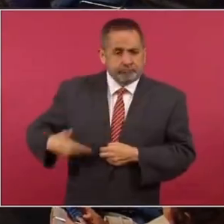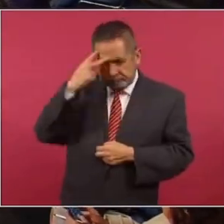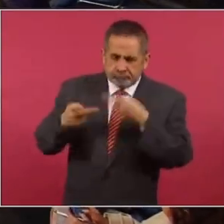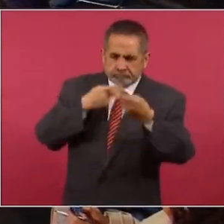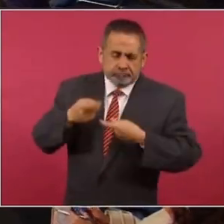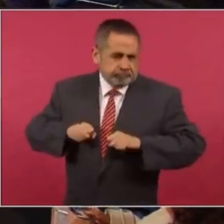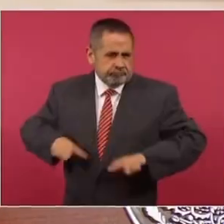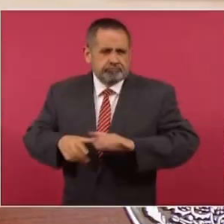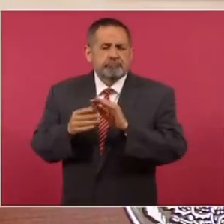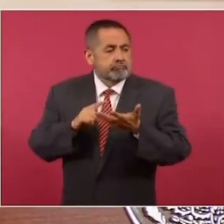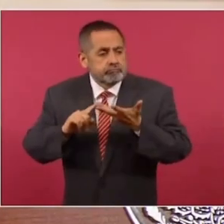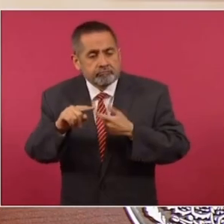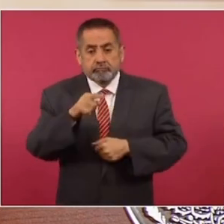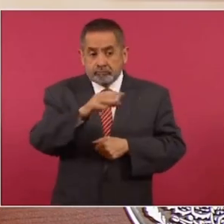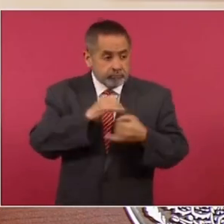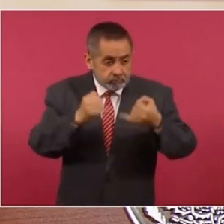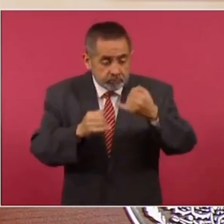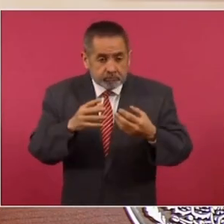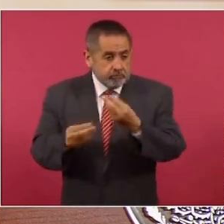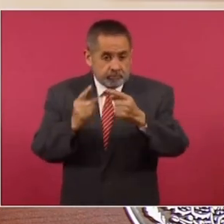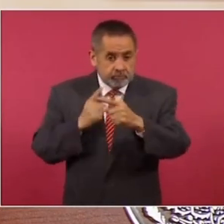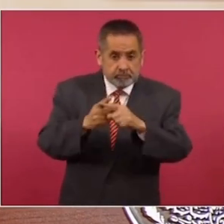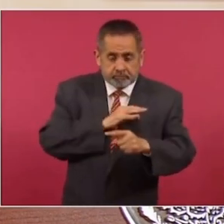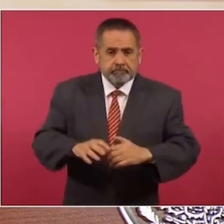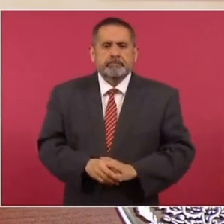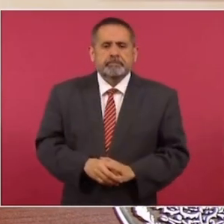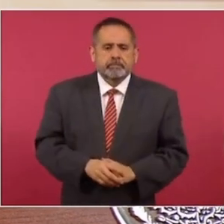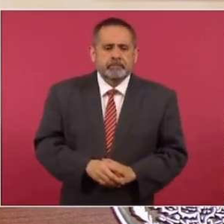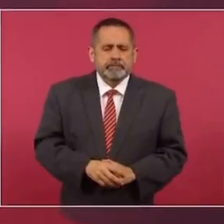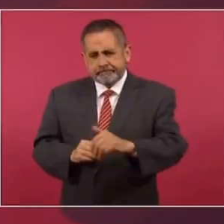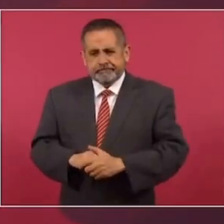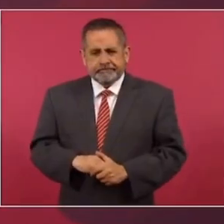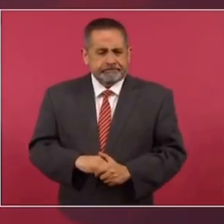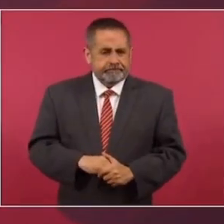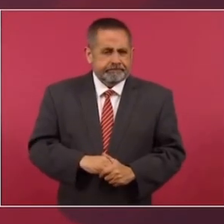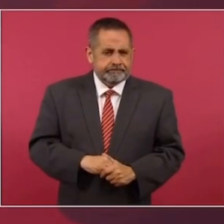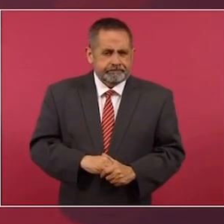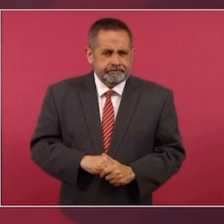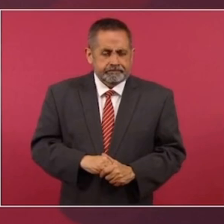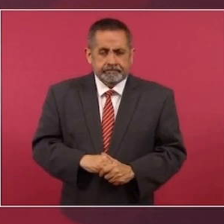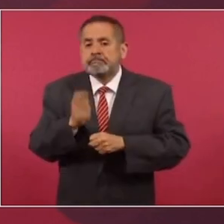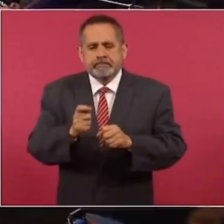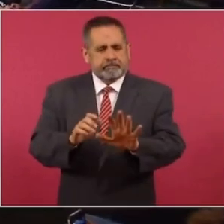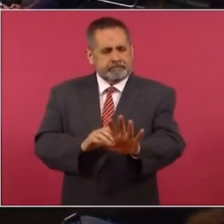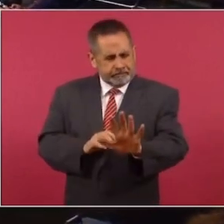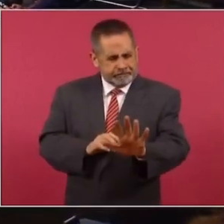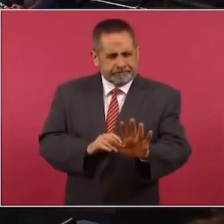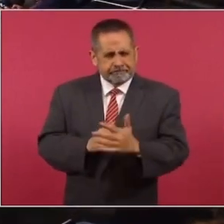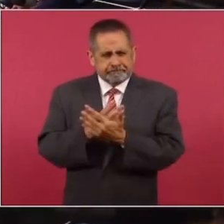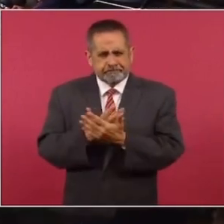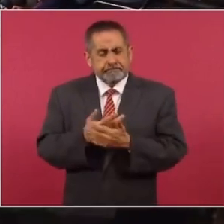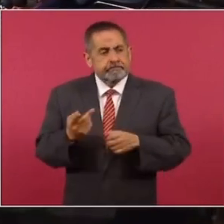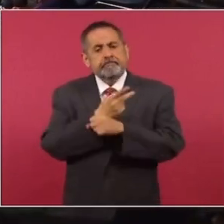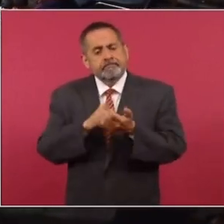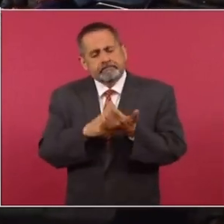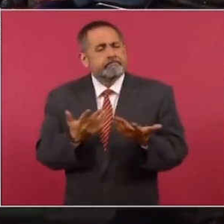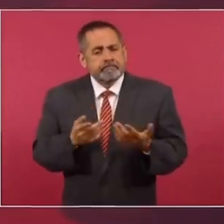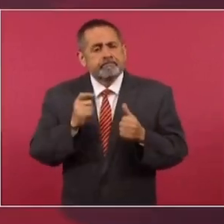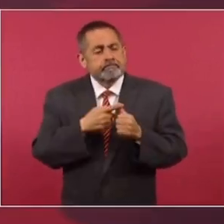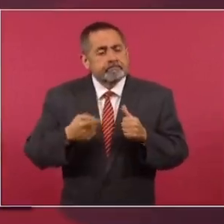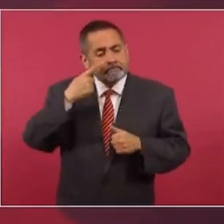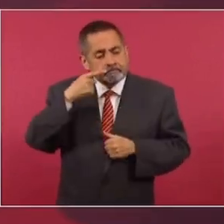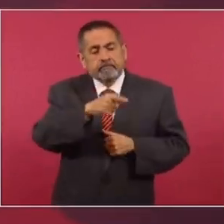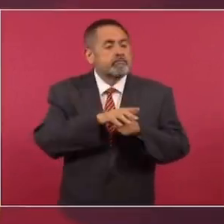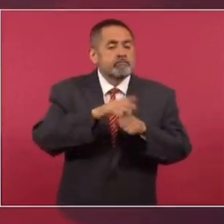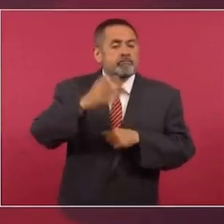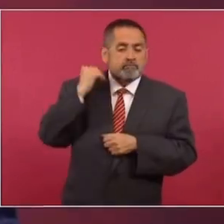todos estos elementos para llevar a cabo juicios por este escándalo de narcotráfico en el país? Vamos a esperar. No nos adelantemos, ¿no? Se tiene que ver qué relaciones había.